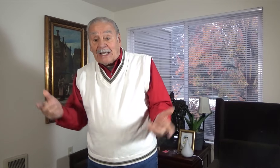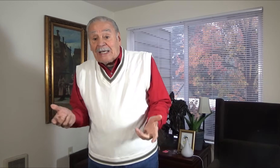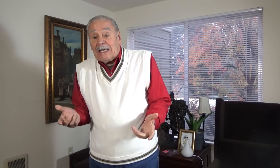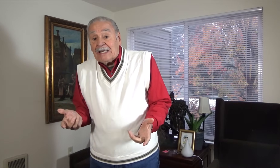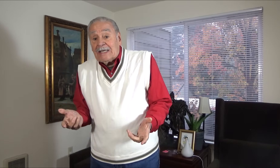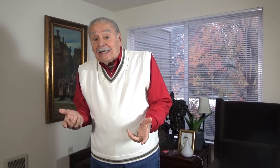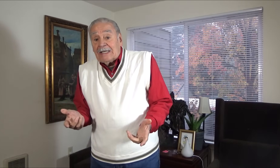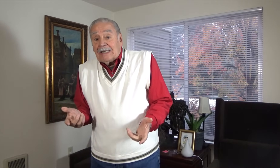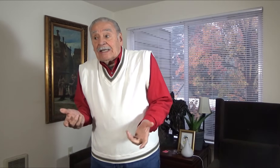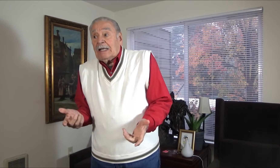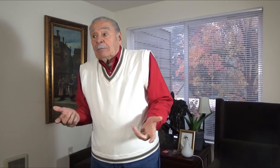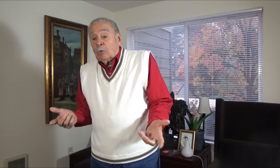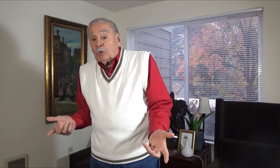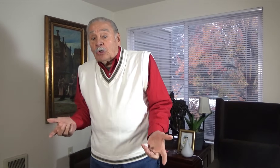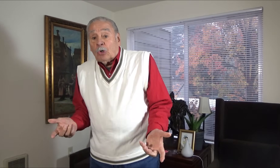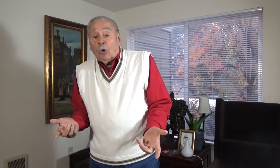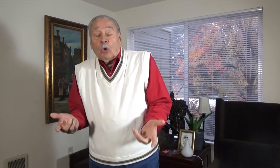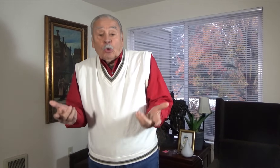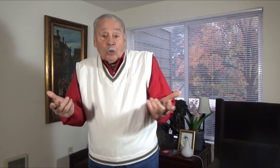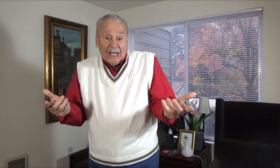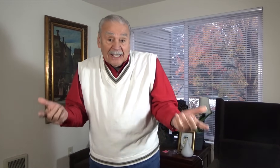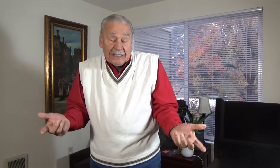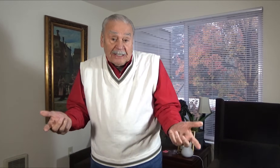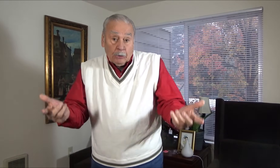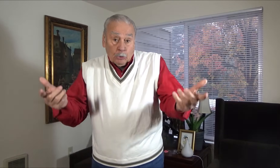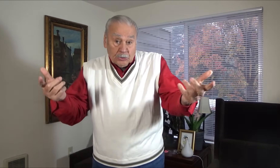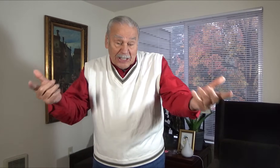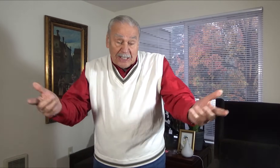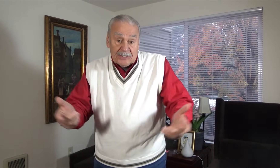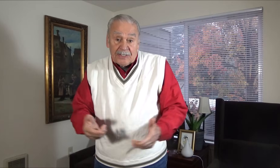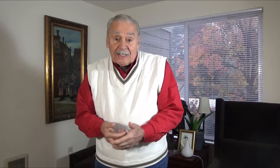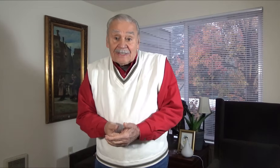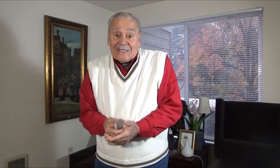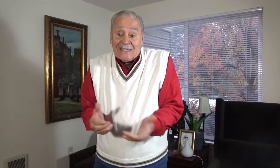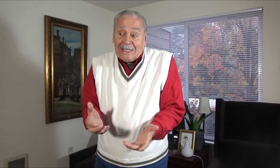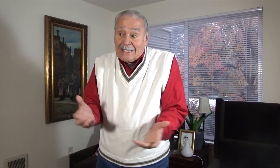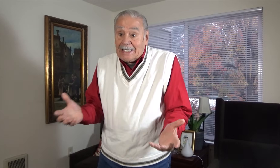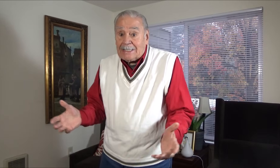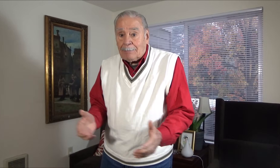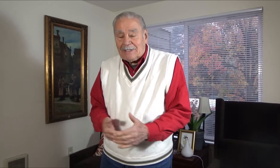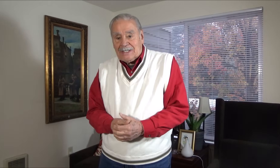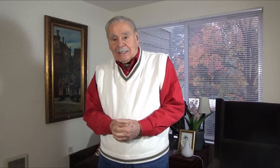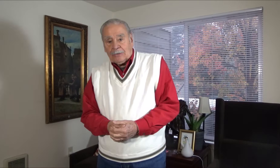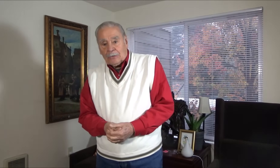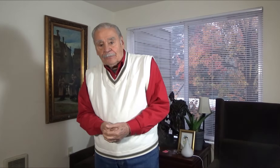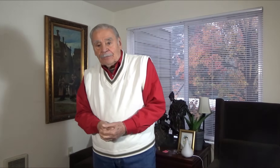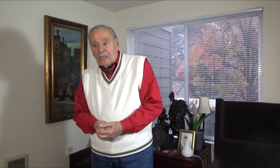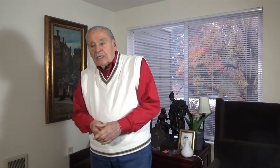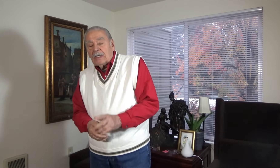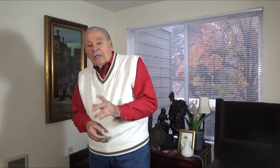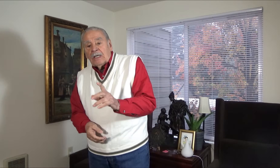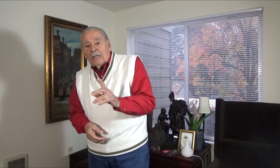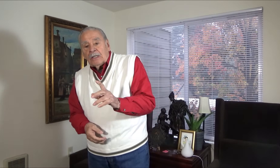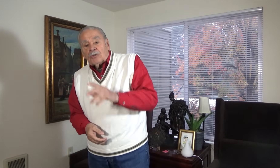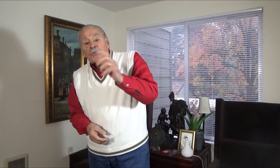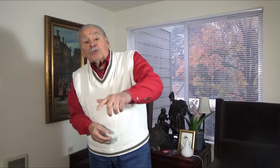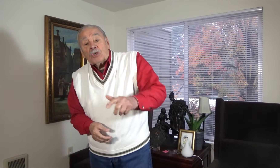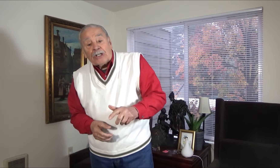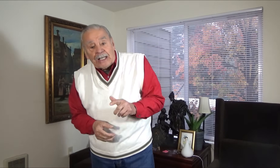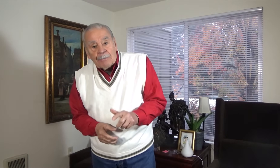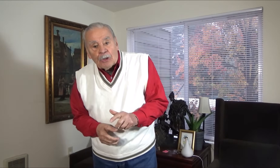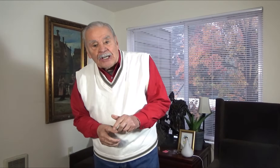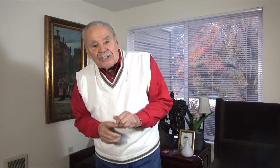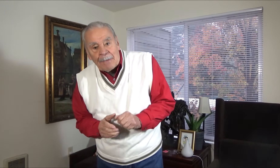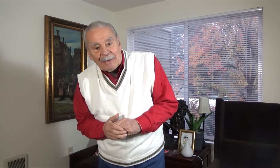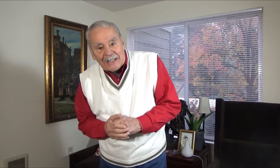información para que el mundo o la gente o ustedes se enteren qué está pasando.